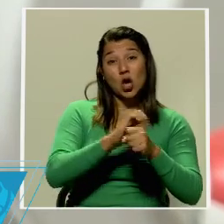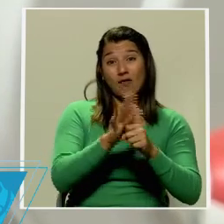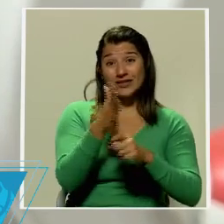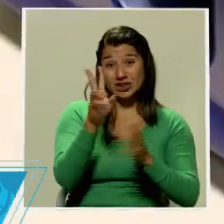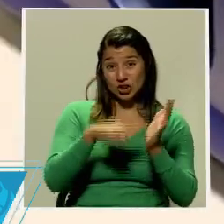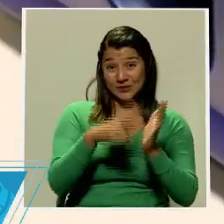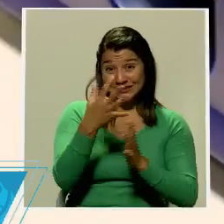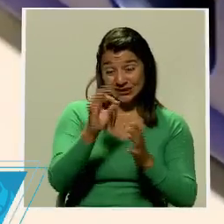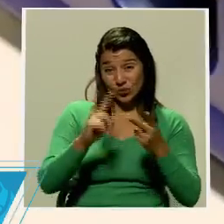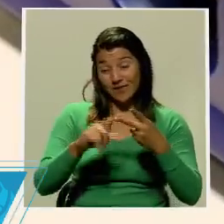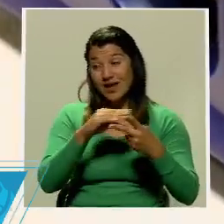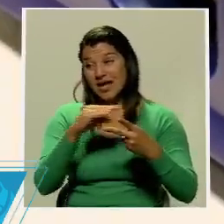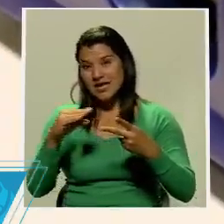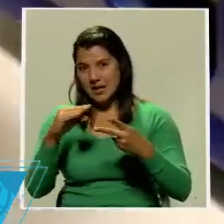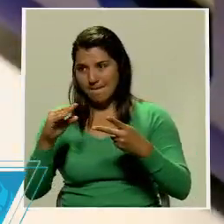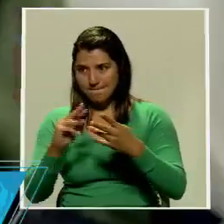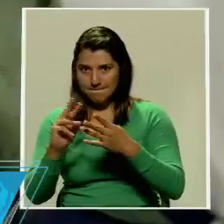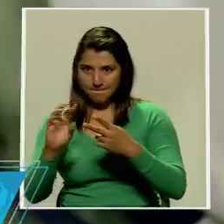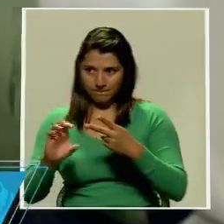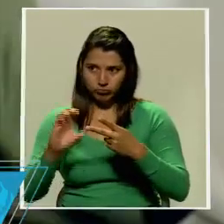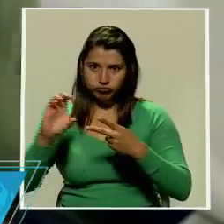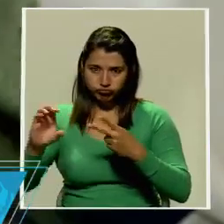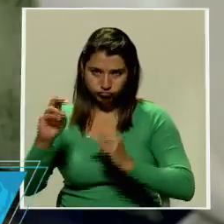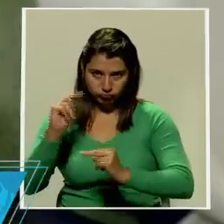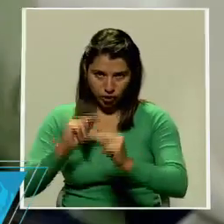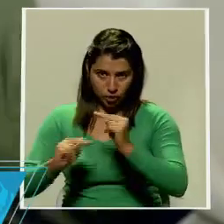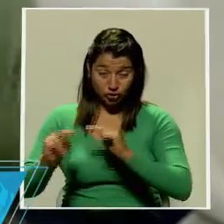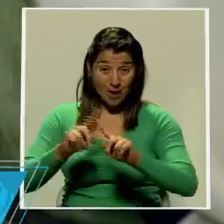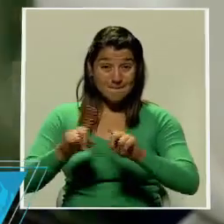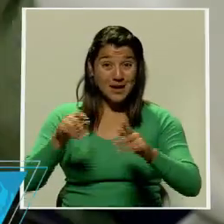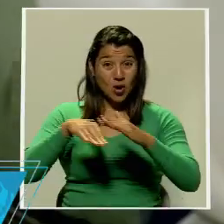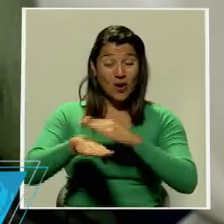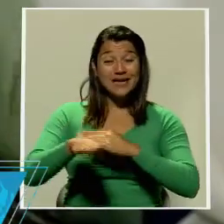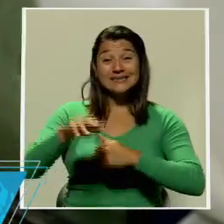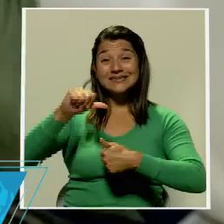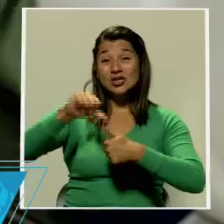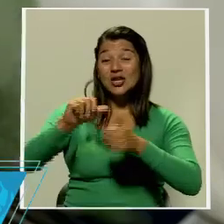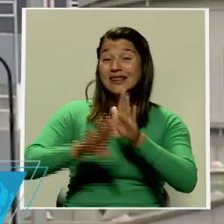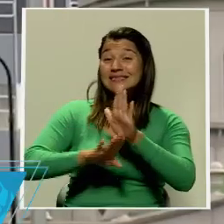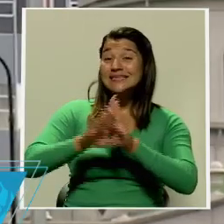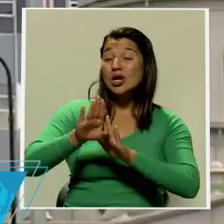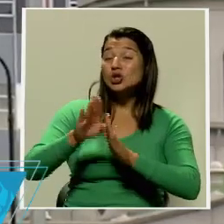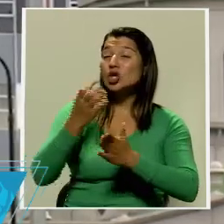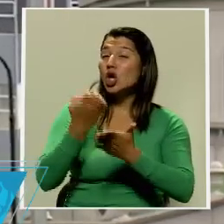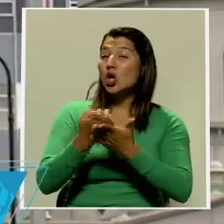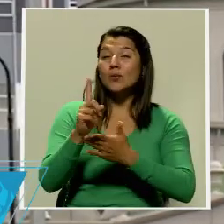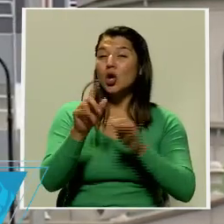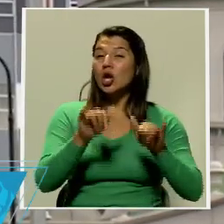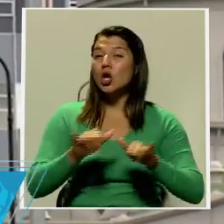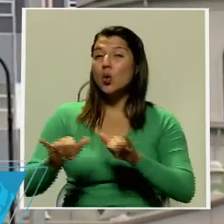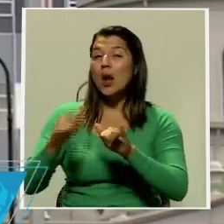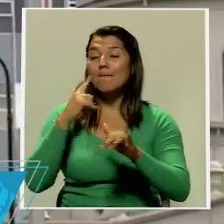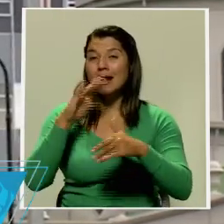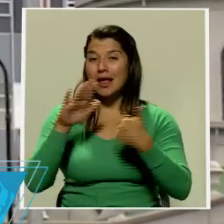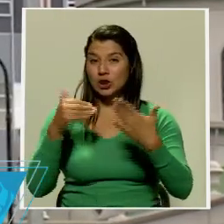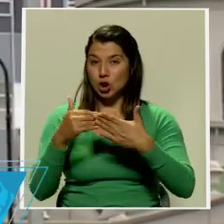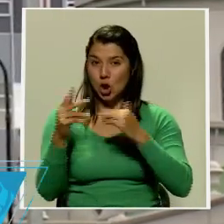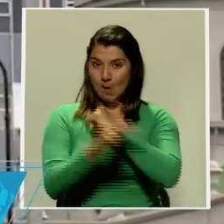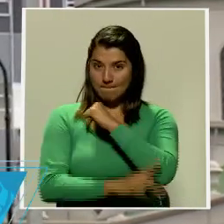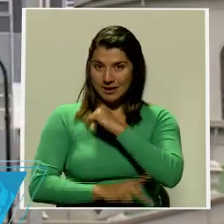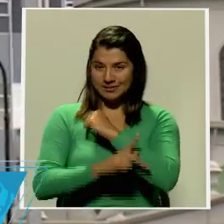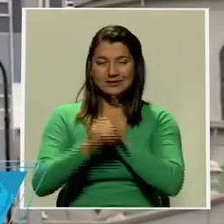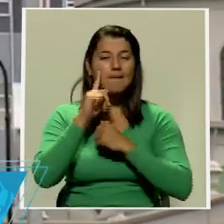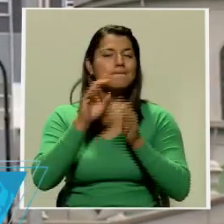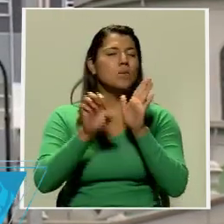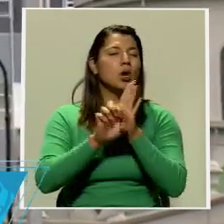la recuperación. Sin embargo, en Centroamérica el desarrollo económico podría ser desigual para algunos países. Por ejemplo, Panamá sería